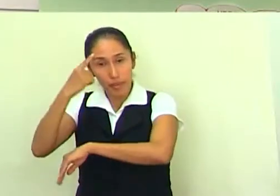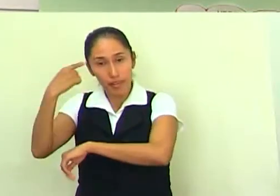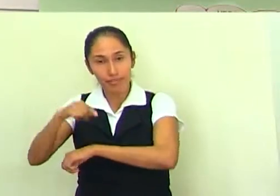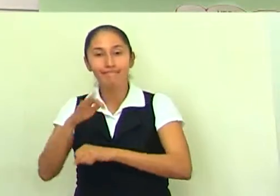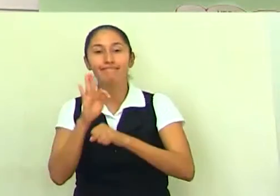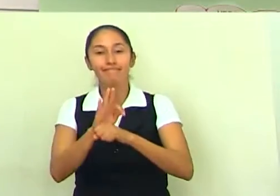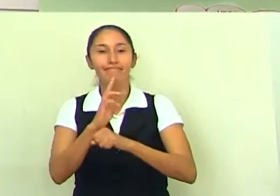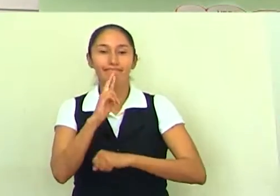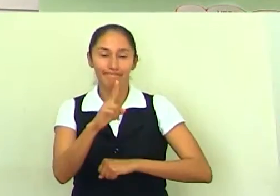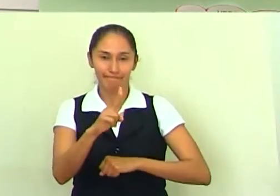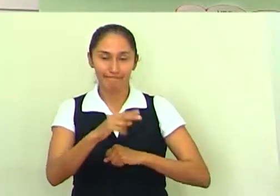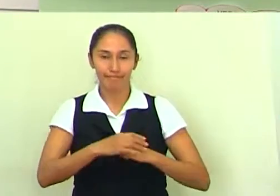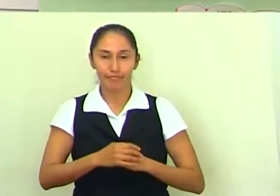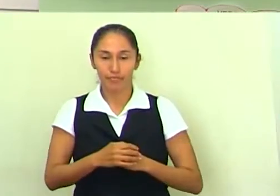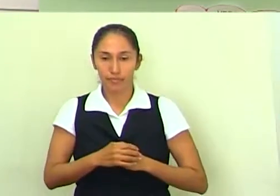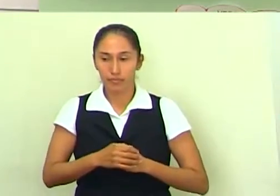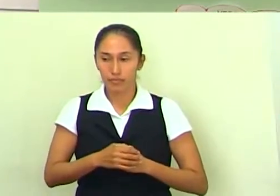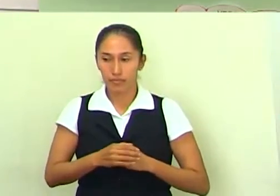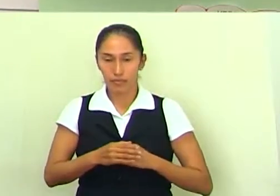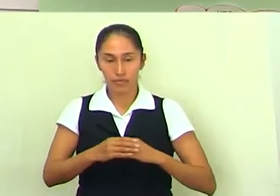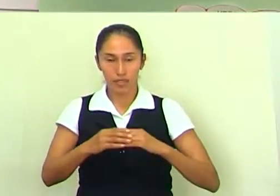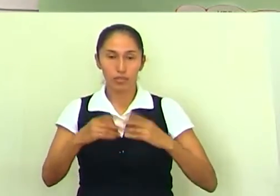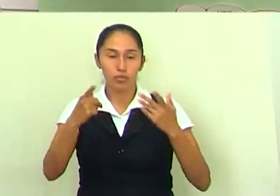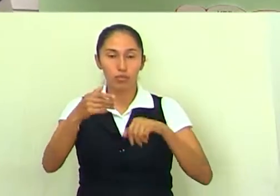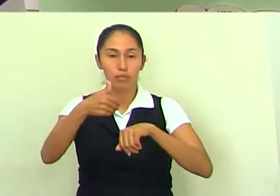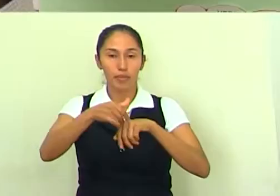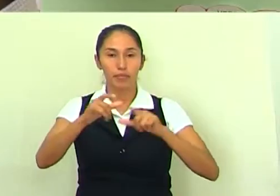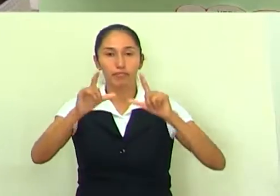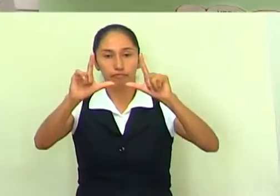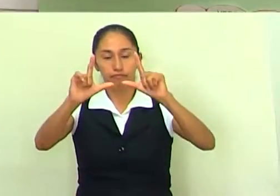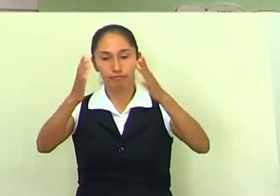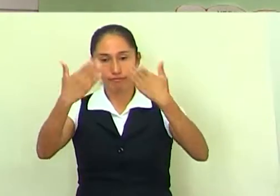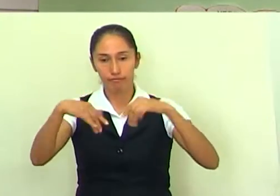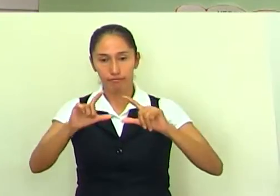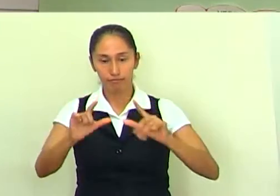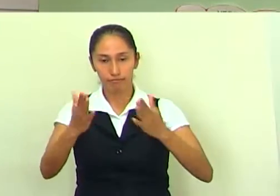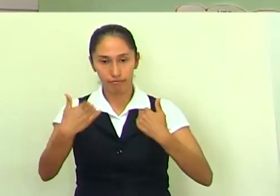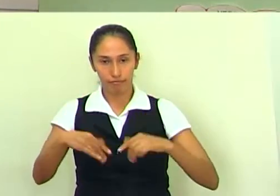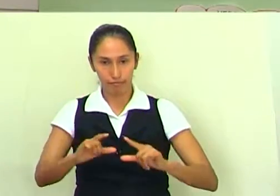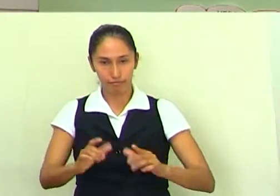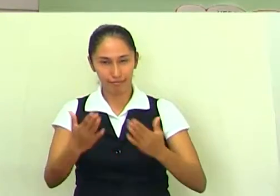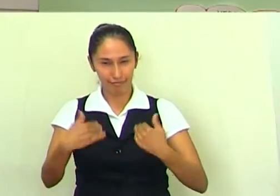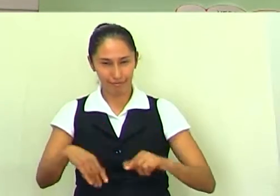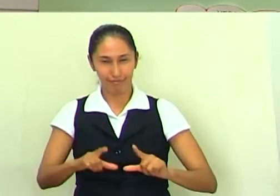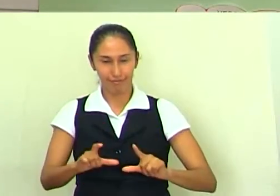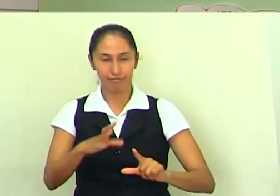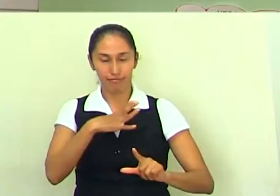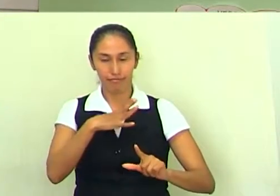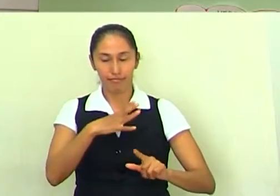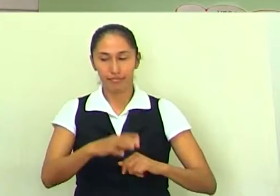van a encontrar párrafos en la estructura. Van a encontrar también